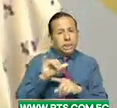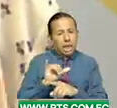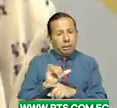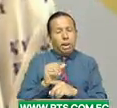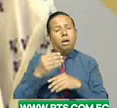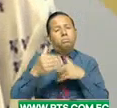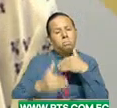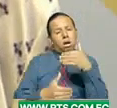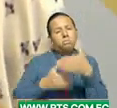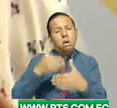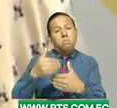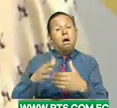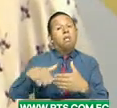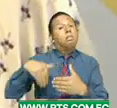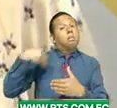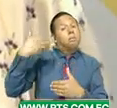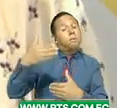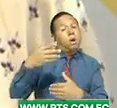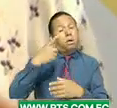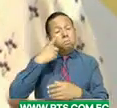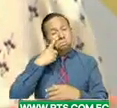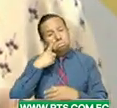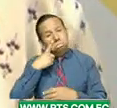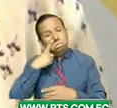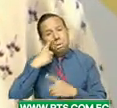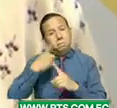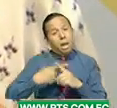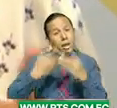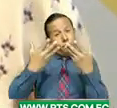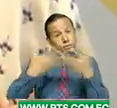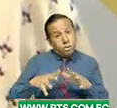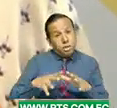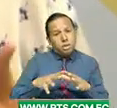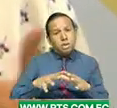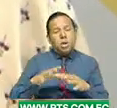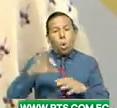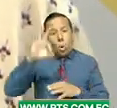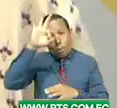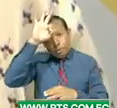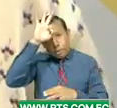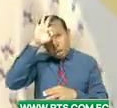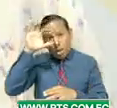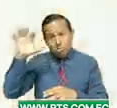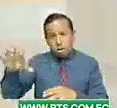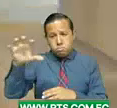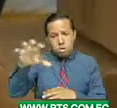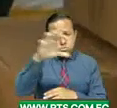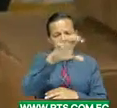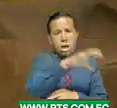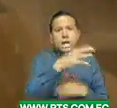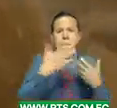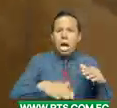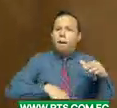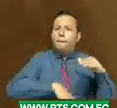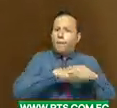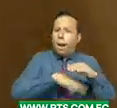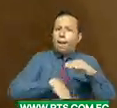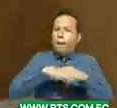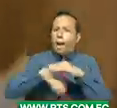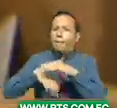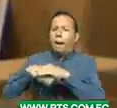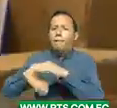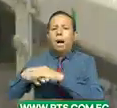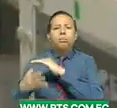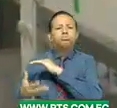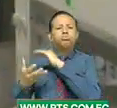esperamos que a fin de mes realmente todos los hospitales tengan un buen porcentaje de abastecimiento. Junto a la coordinadora zonal